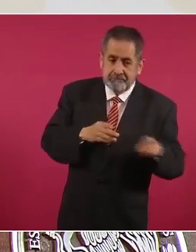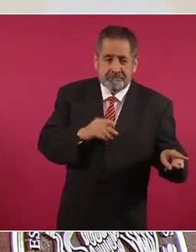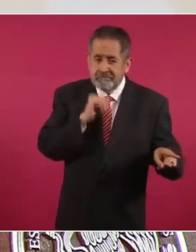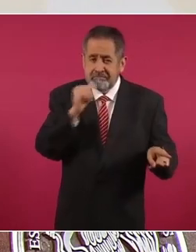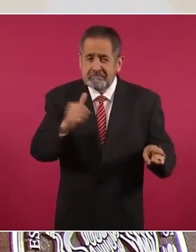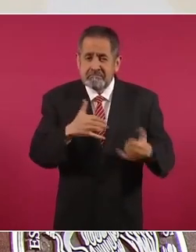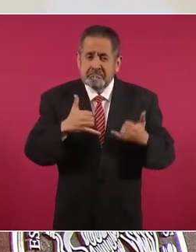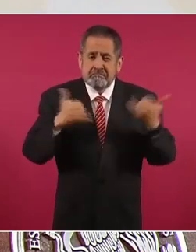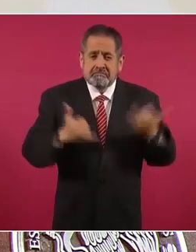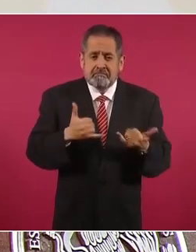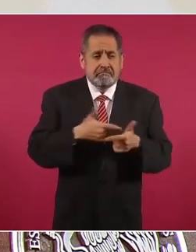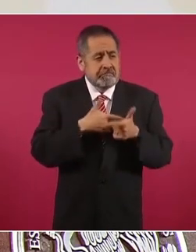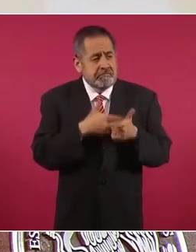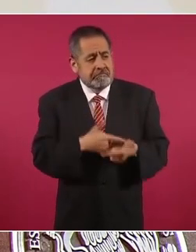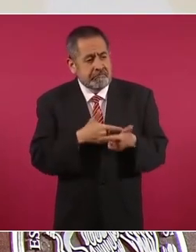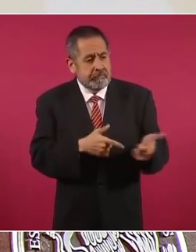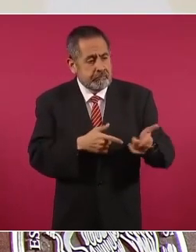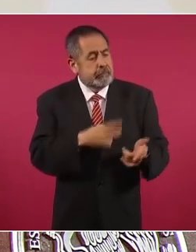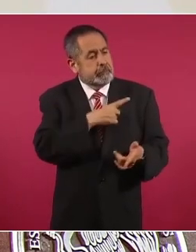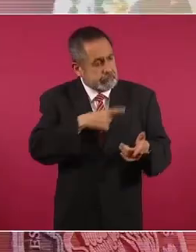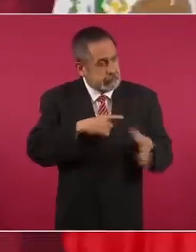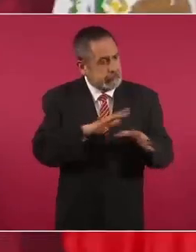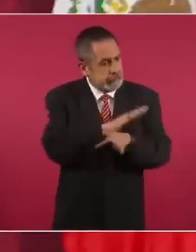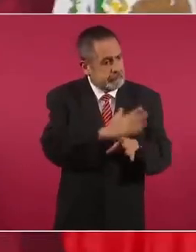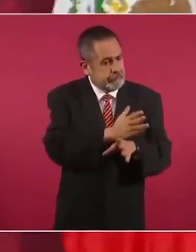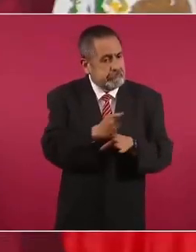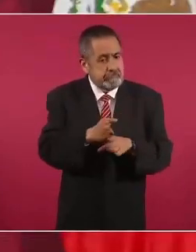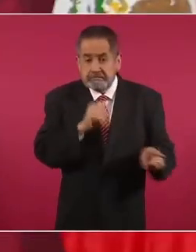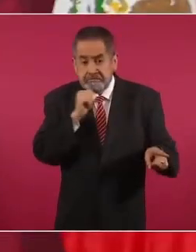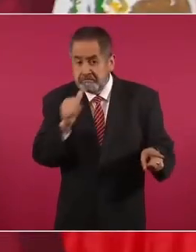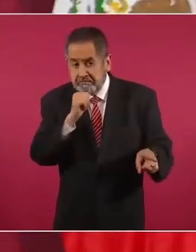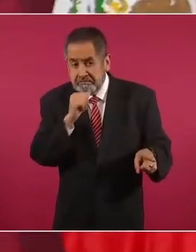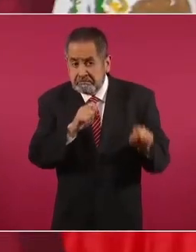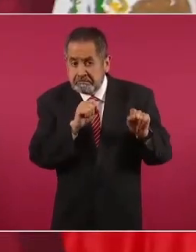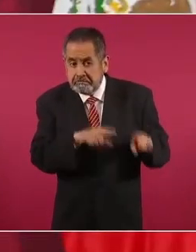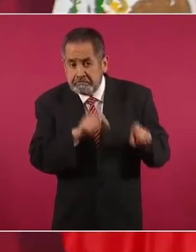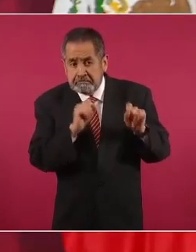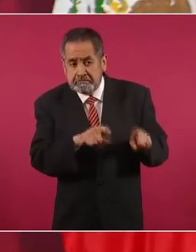si no tienen capacidad para rectificar,